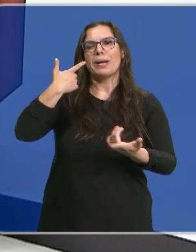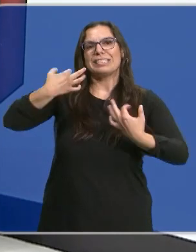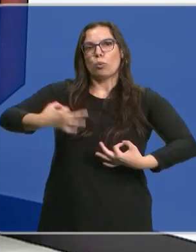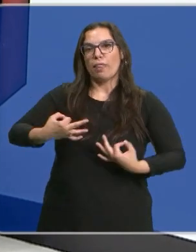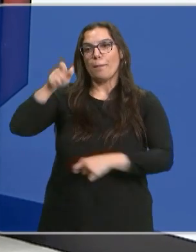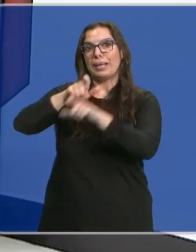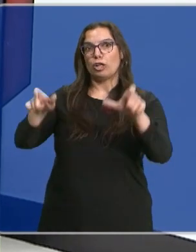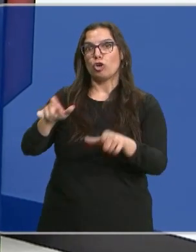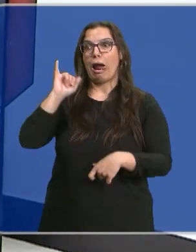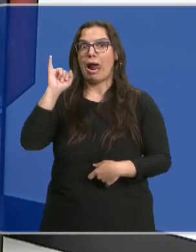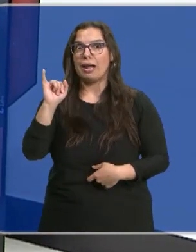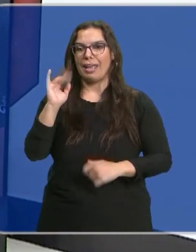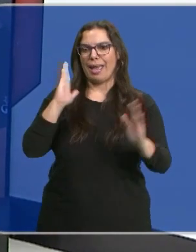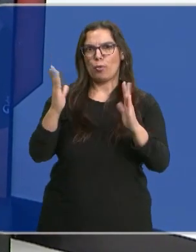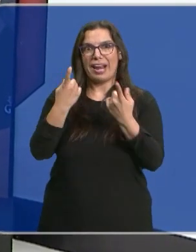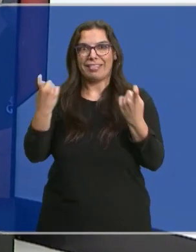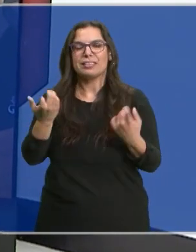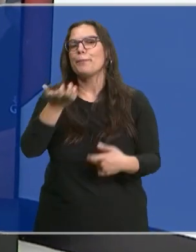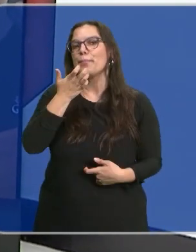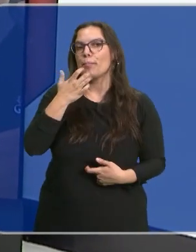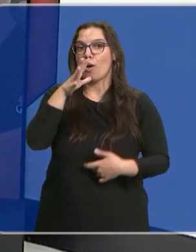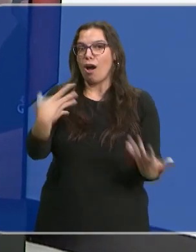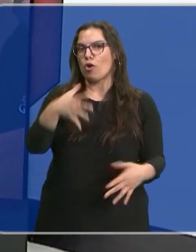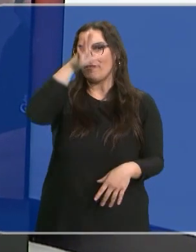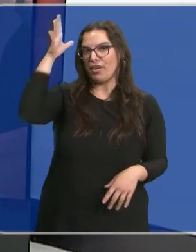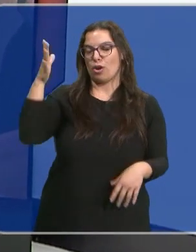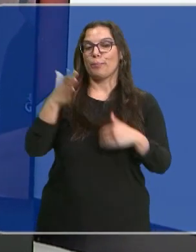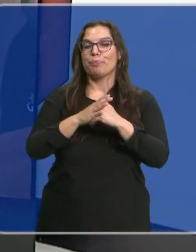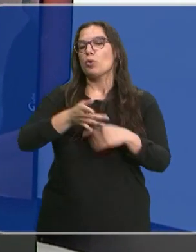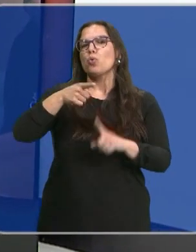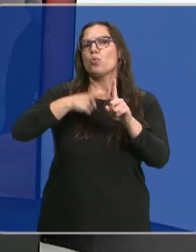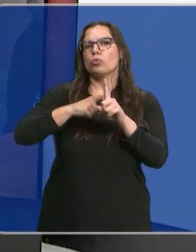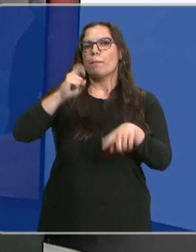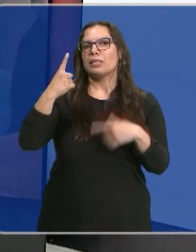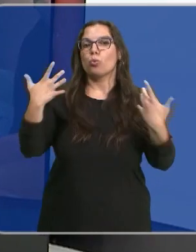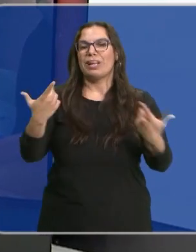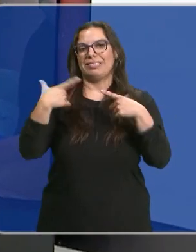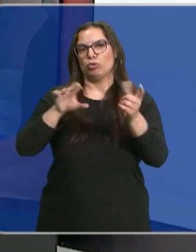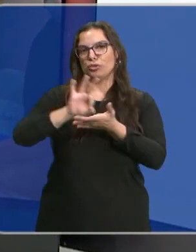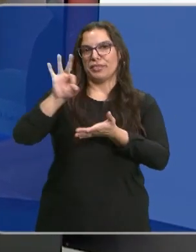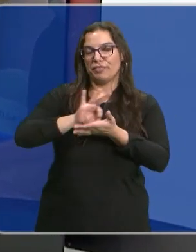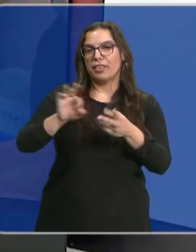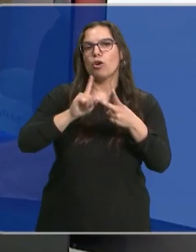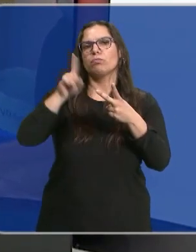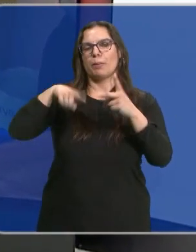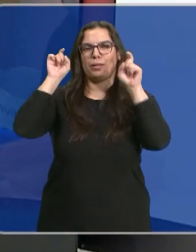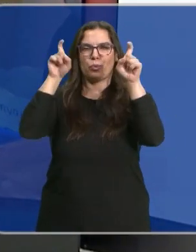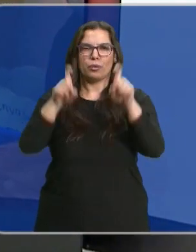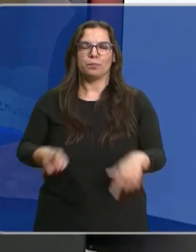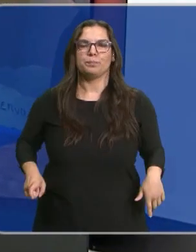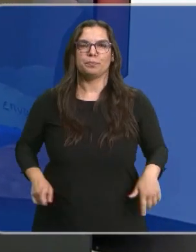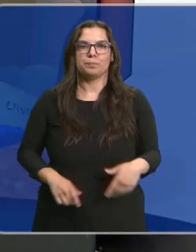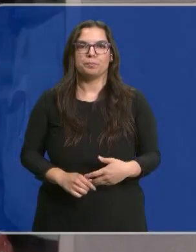garantizar plantillas cuando más necesidad hay. Por ejemplo, ahora en verano se utilizan, sobre todo, en el sector servicios y en educación.